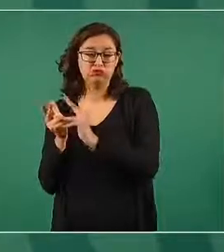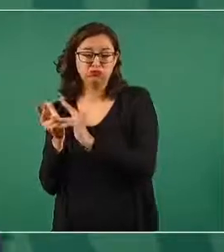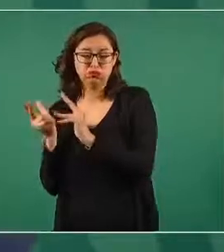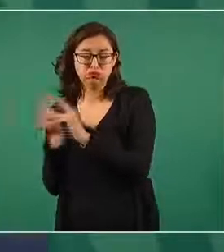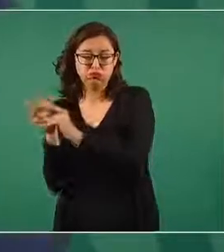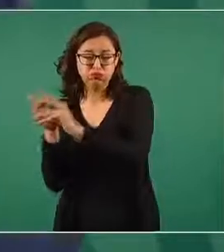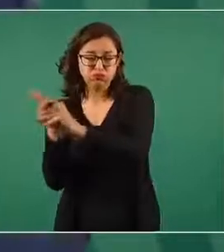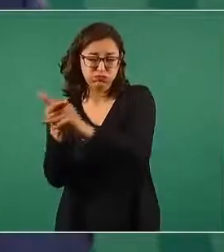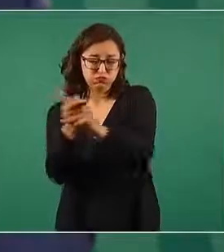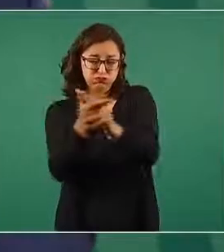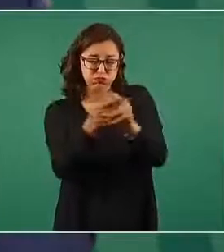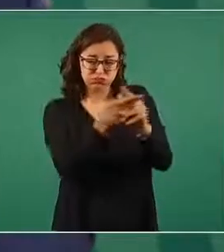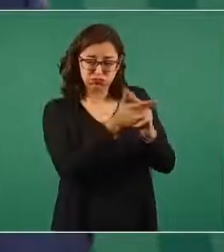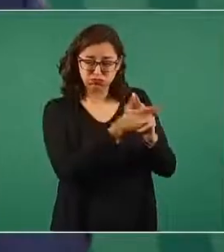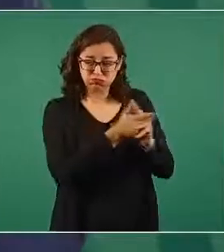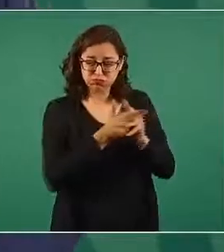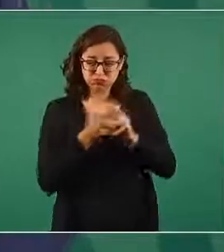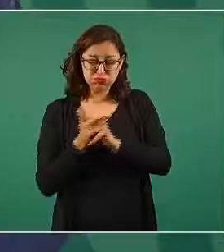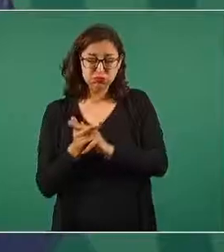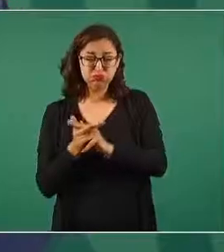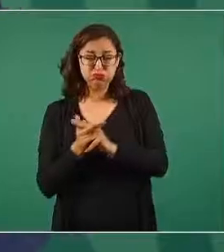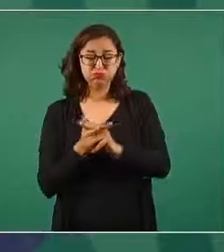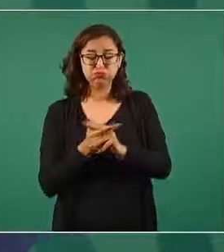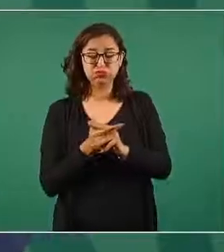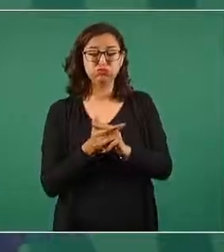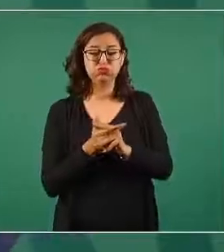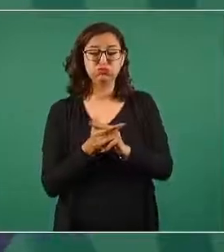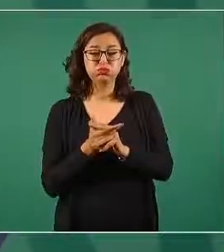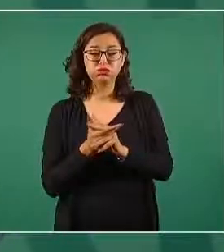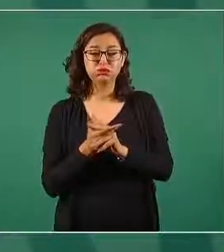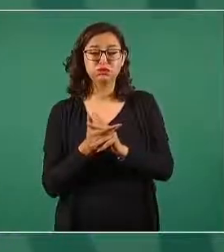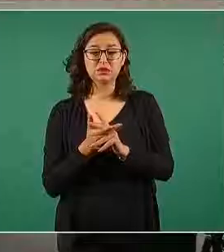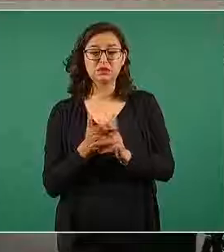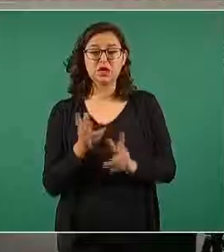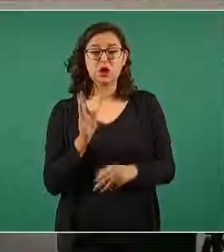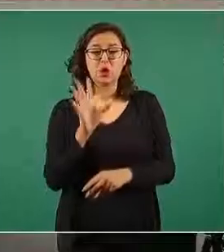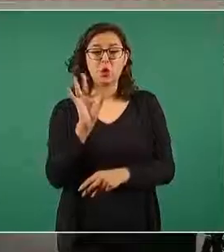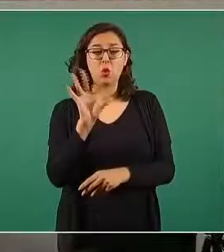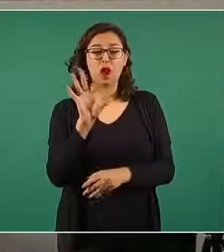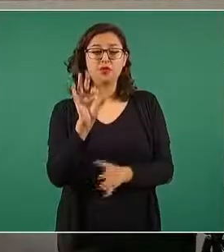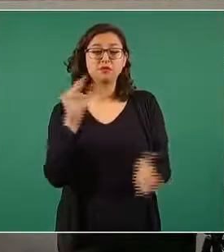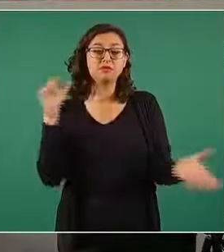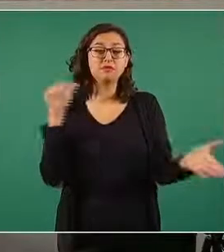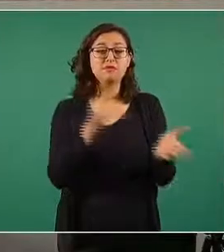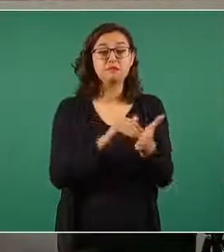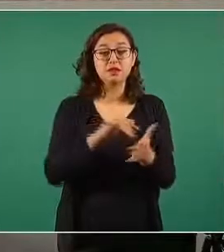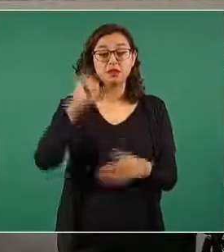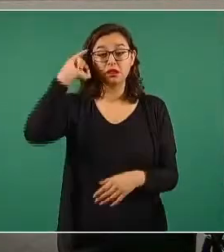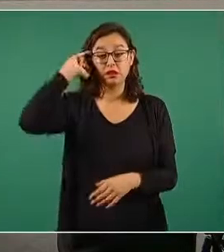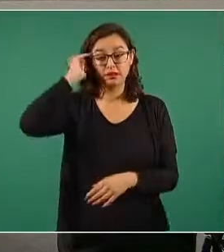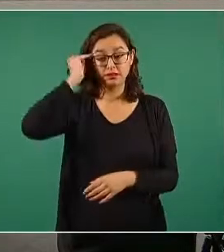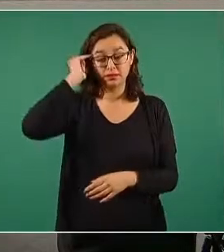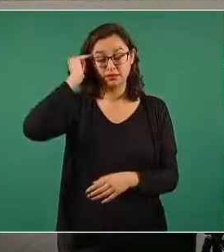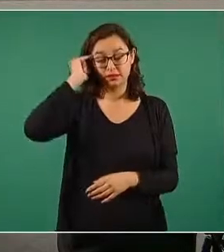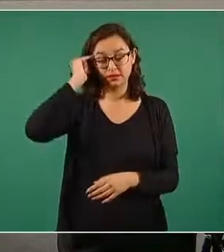asesinado o aprehendido a 40,000